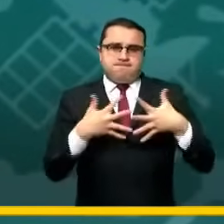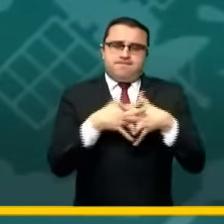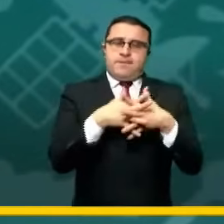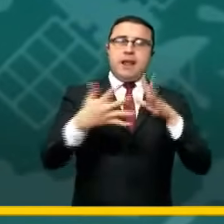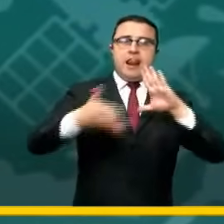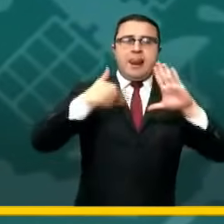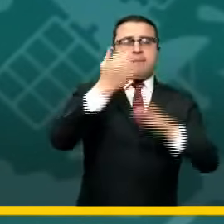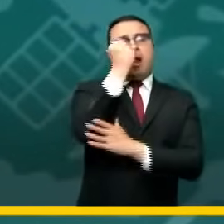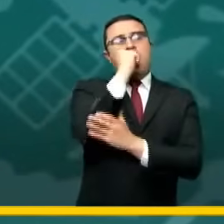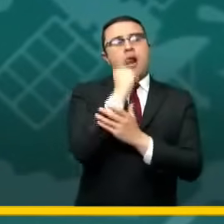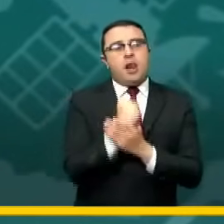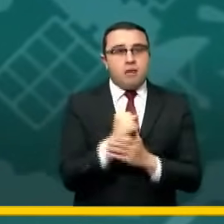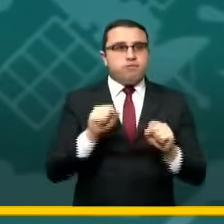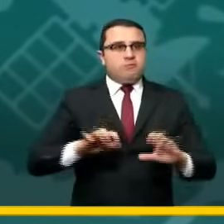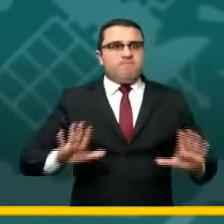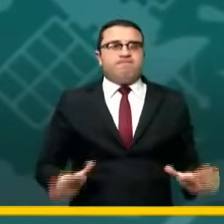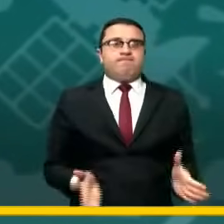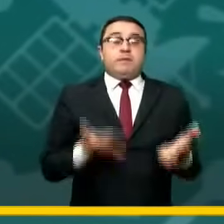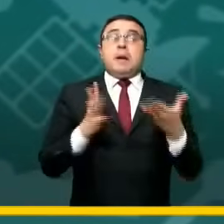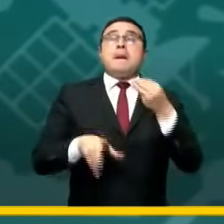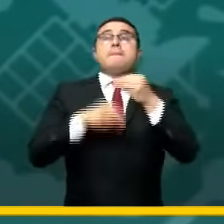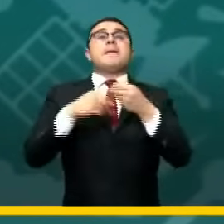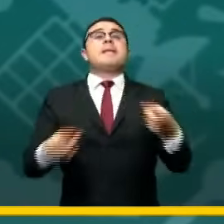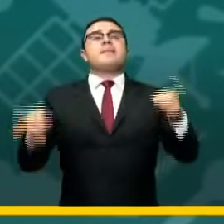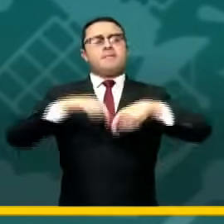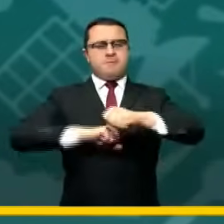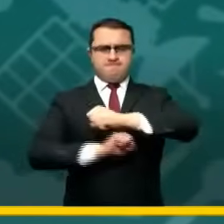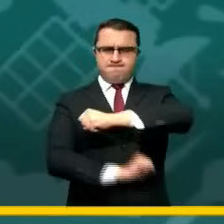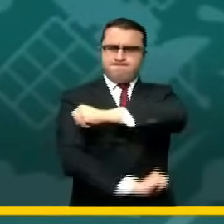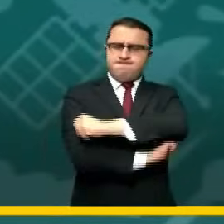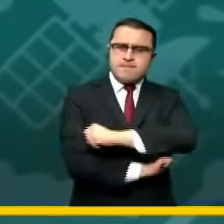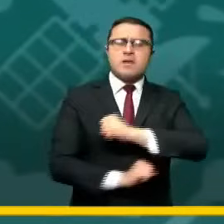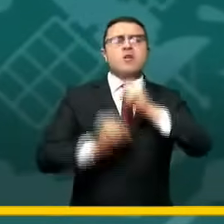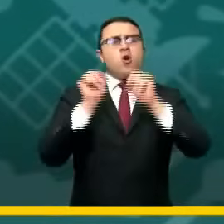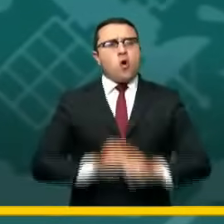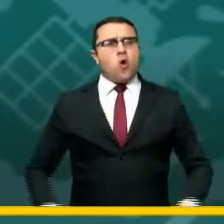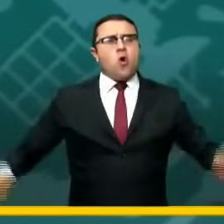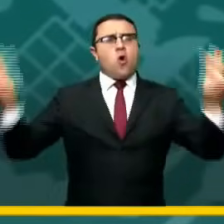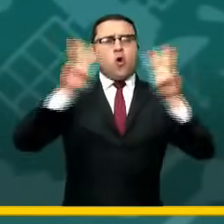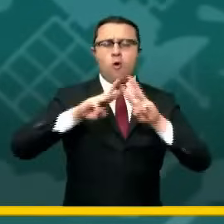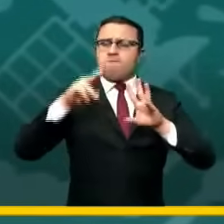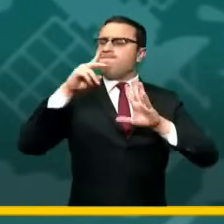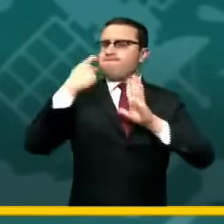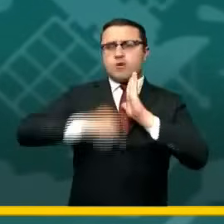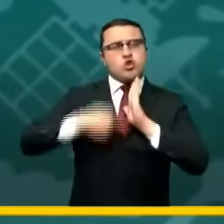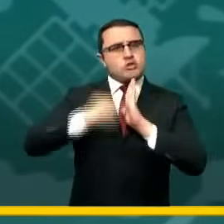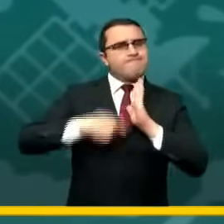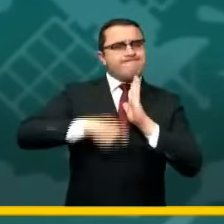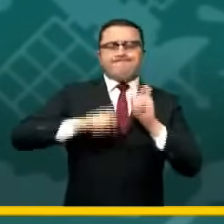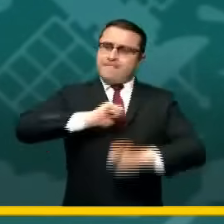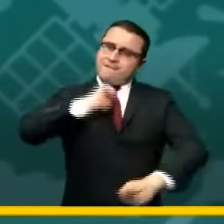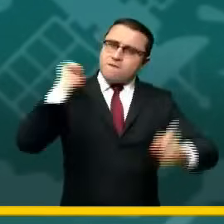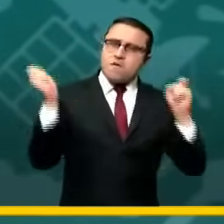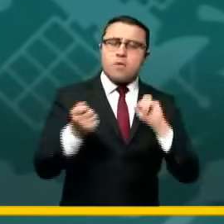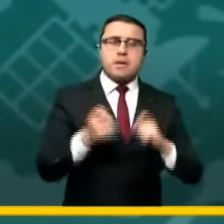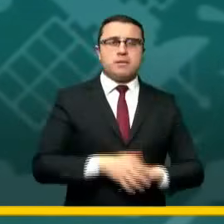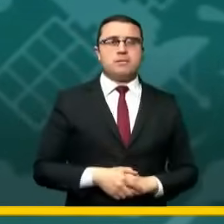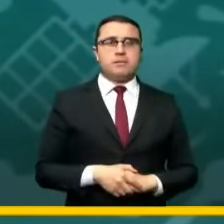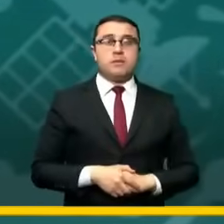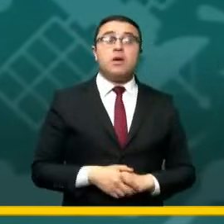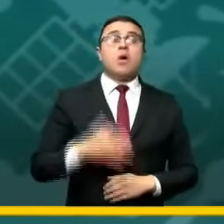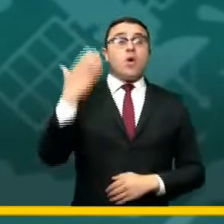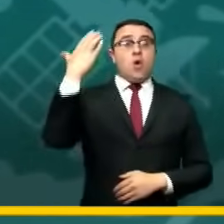la crisis climática, el fortalecimiento y reforma de las Naciones Unidas. Colombia ha dejado de